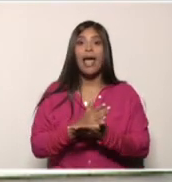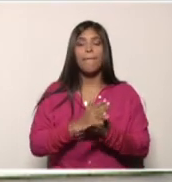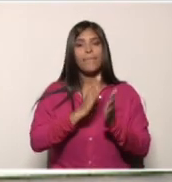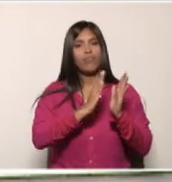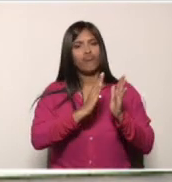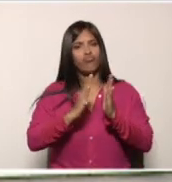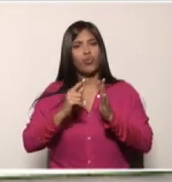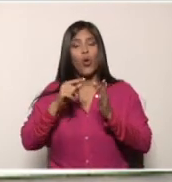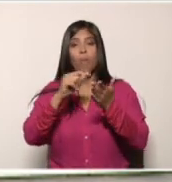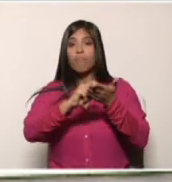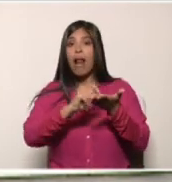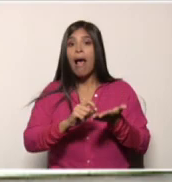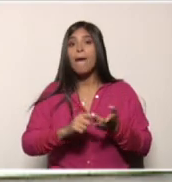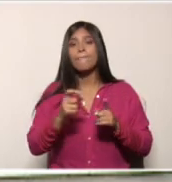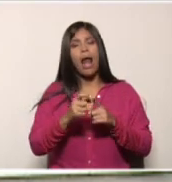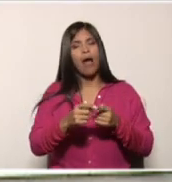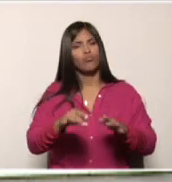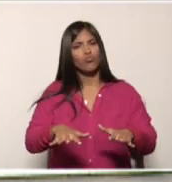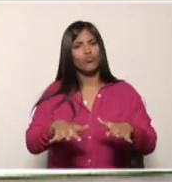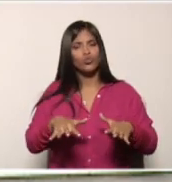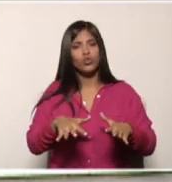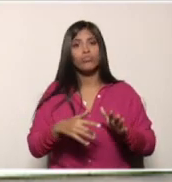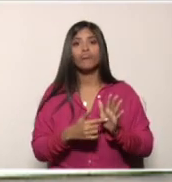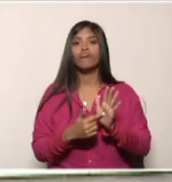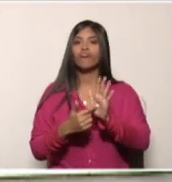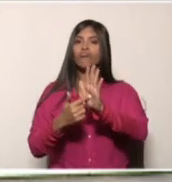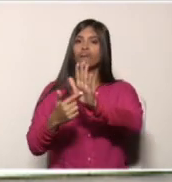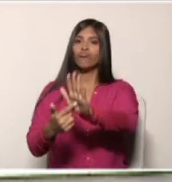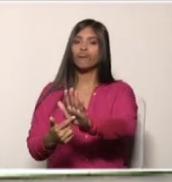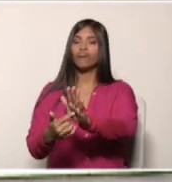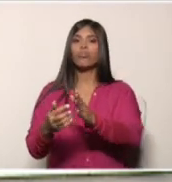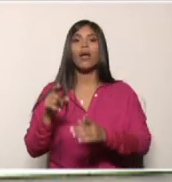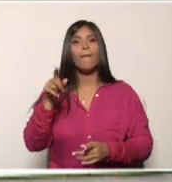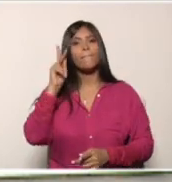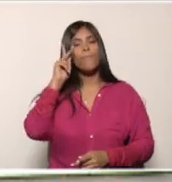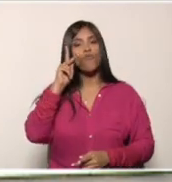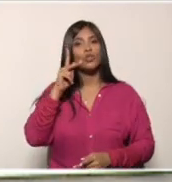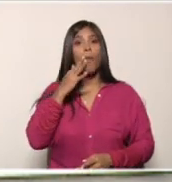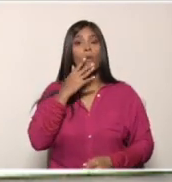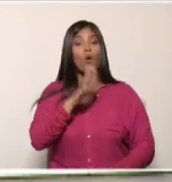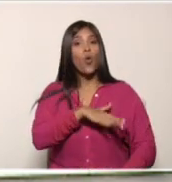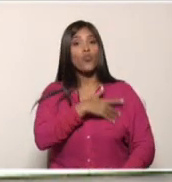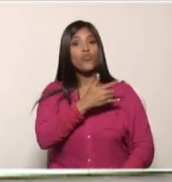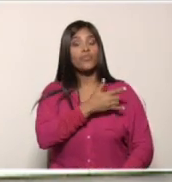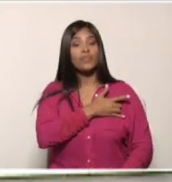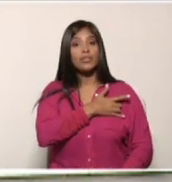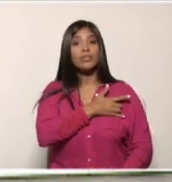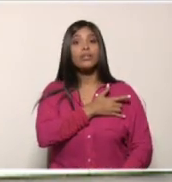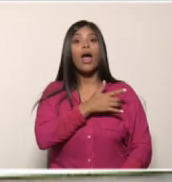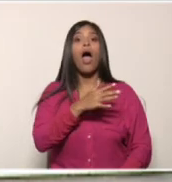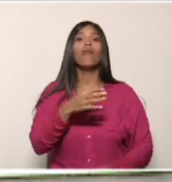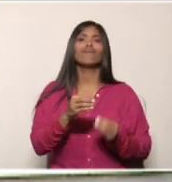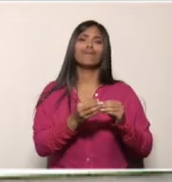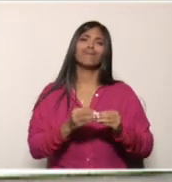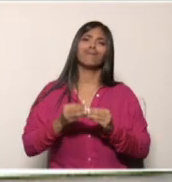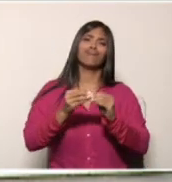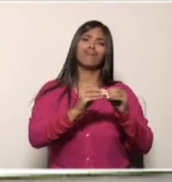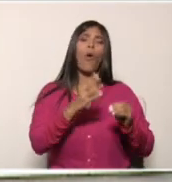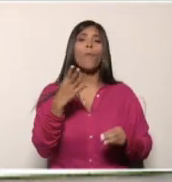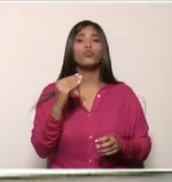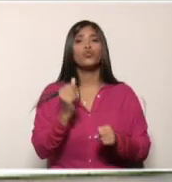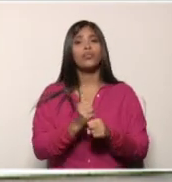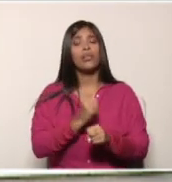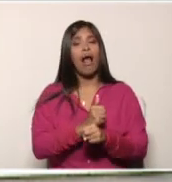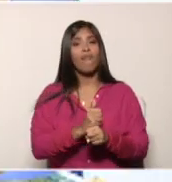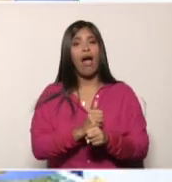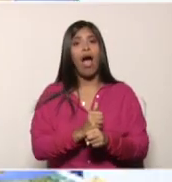presentar sus trabajos al docente. Y cuando estén en universidad van a realizar muchos trabajos y esos